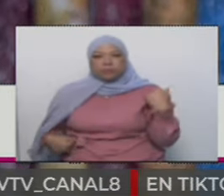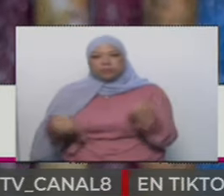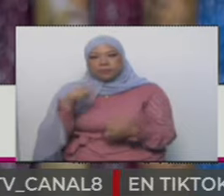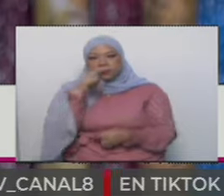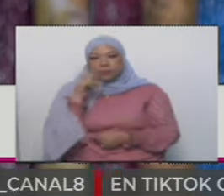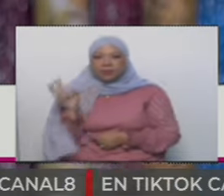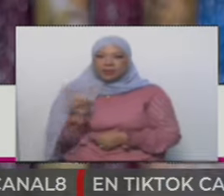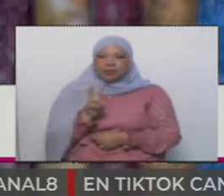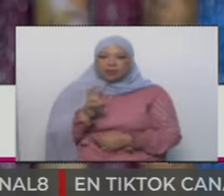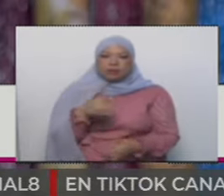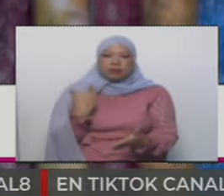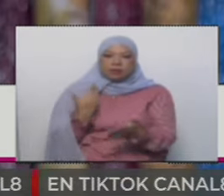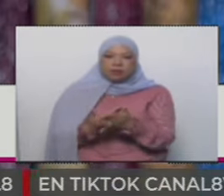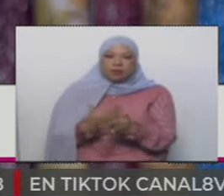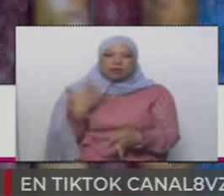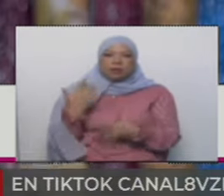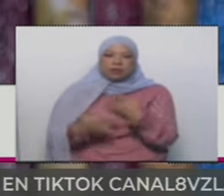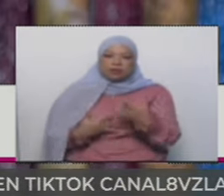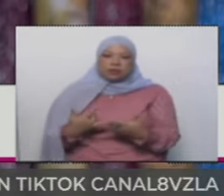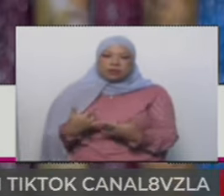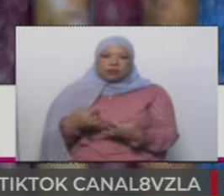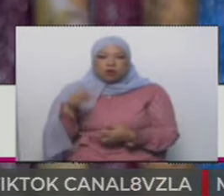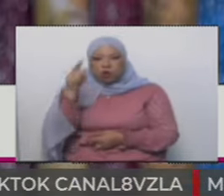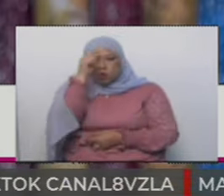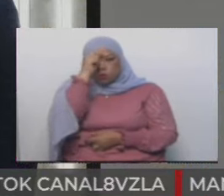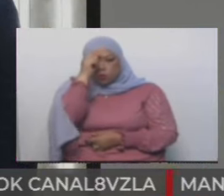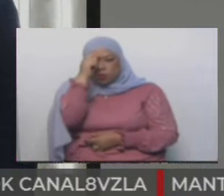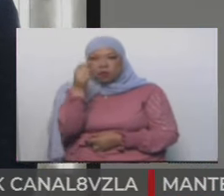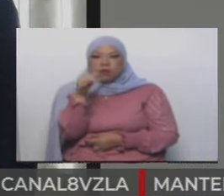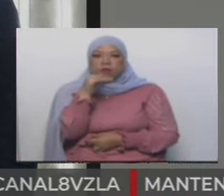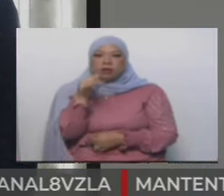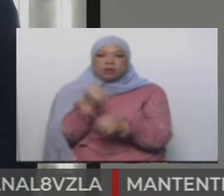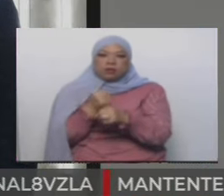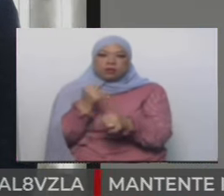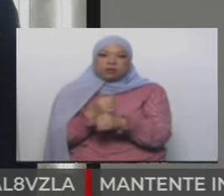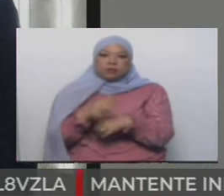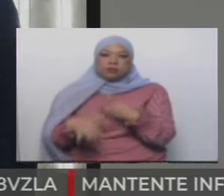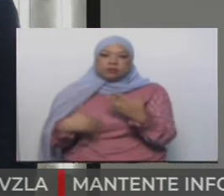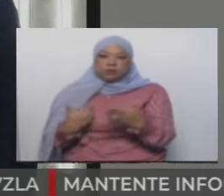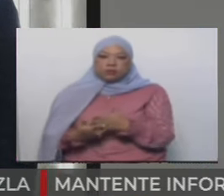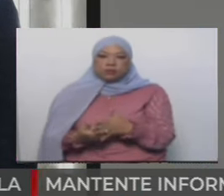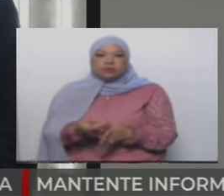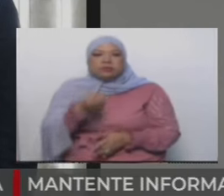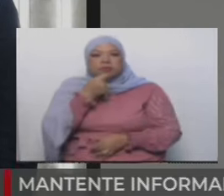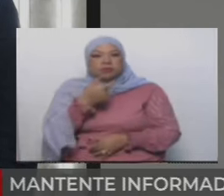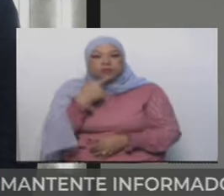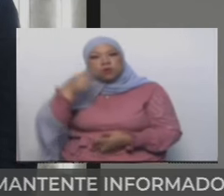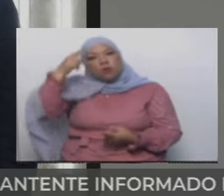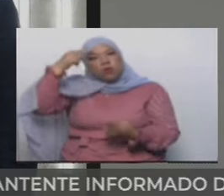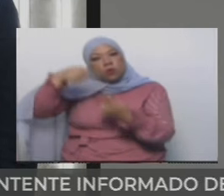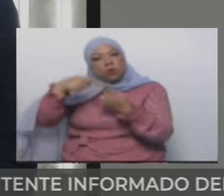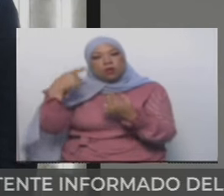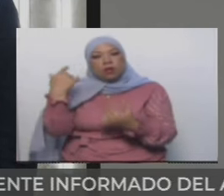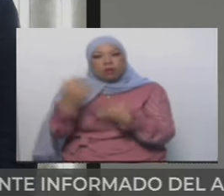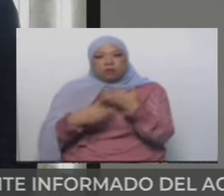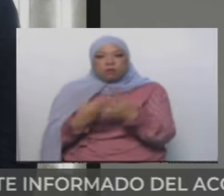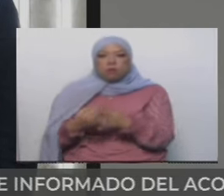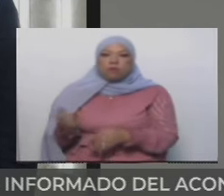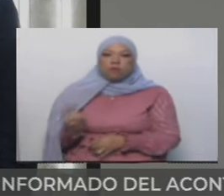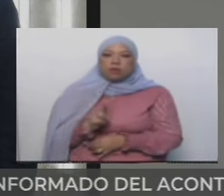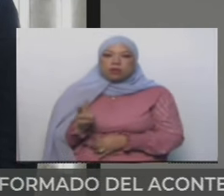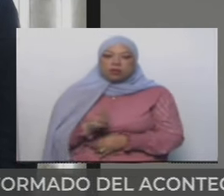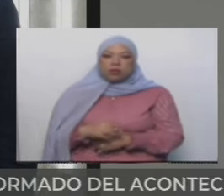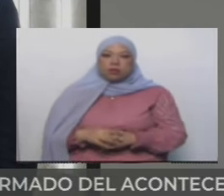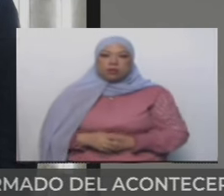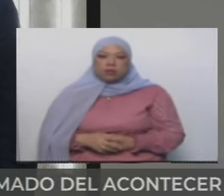presidente, porque también usted que hablaba de Turquía, ahí está la vicepresidenta Delcy Rodríguez, y ella proyectó en estos días que Venezuela se